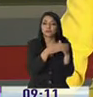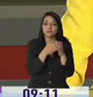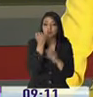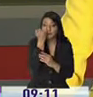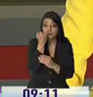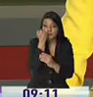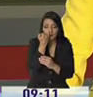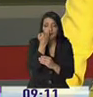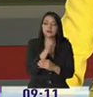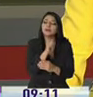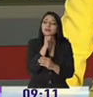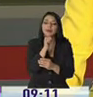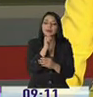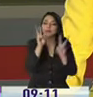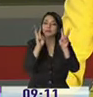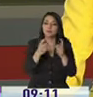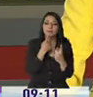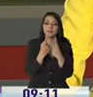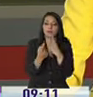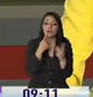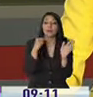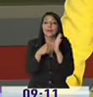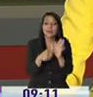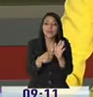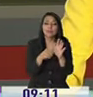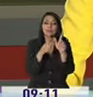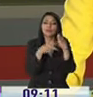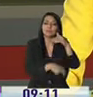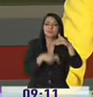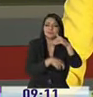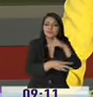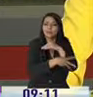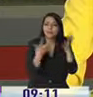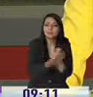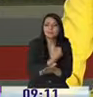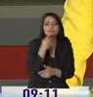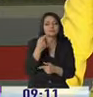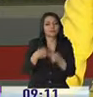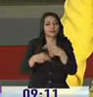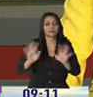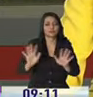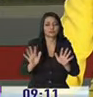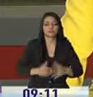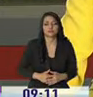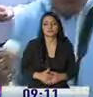aún existen temas pendientes como el extractivismo, que aseguran no se negociará.